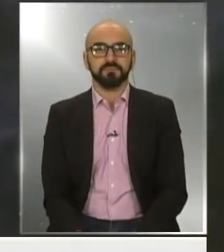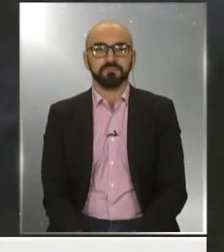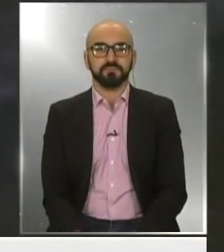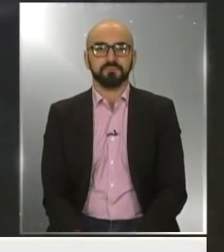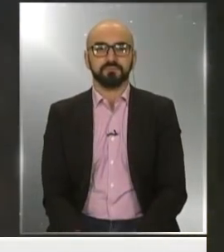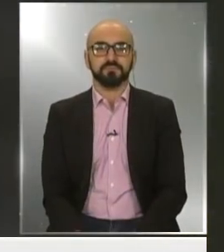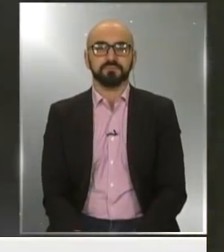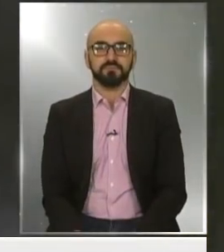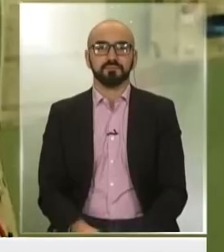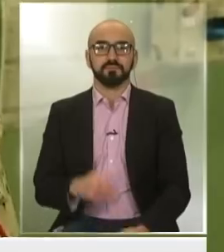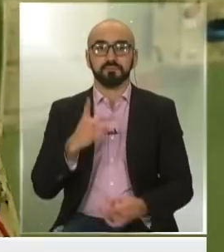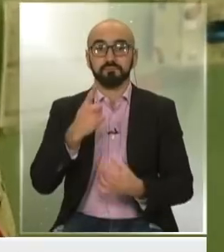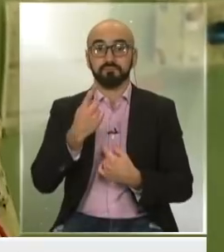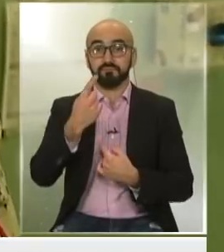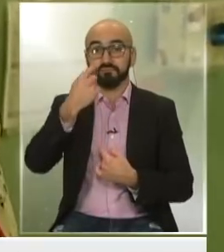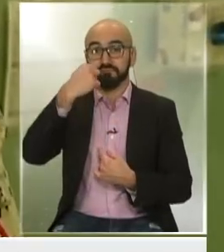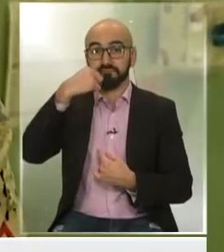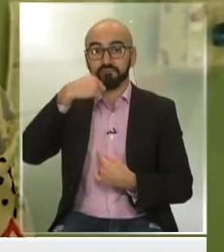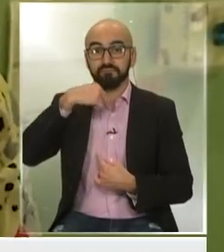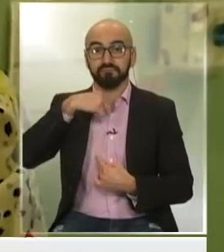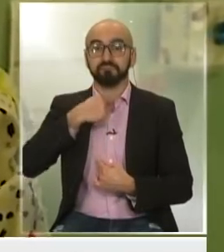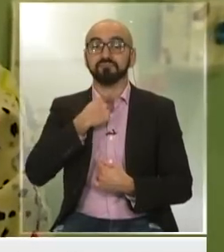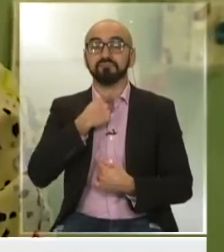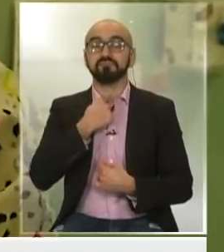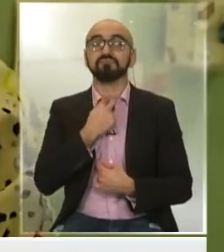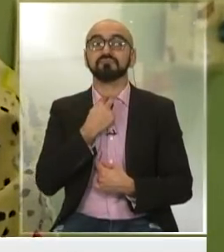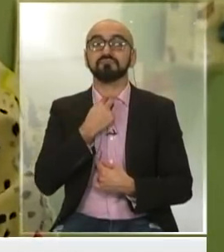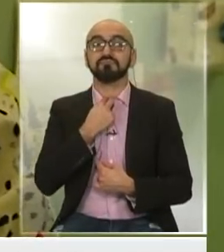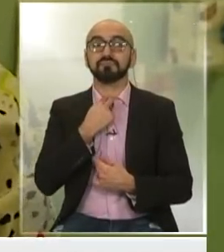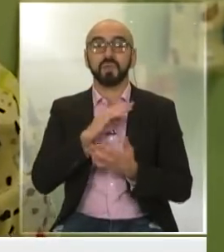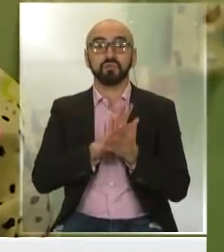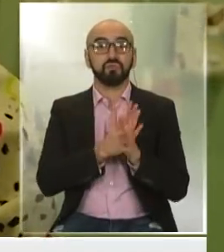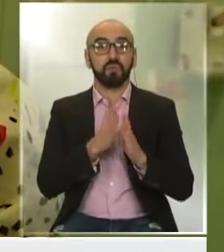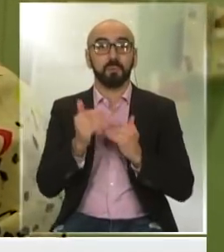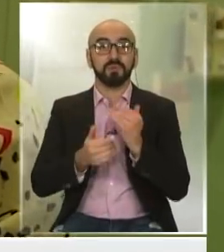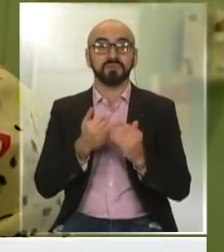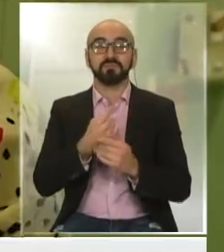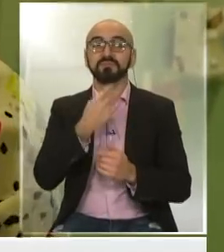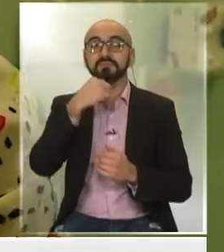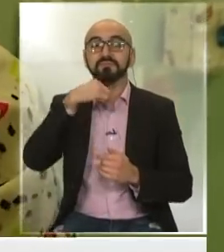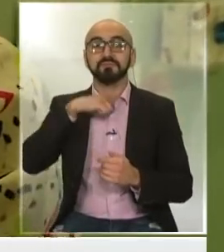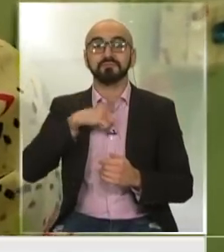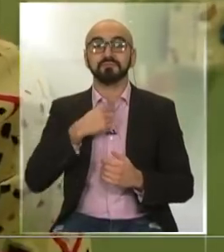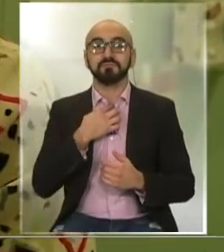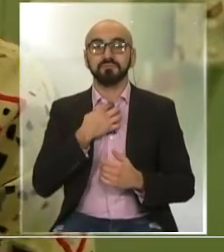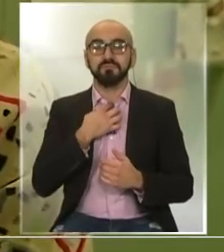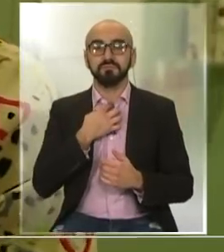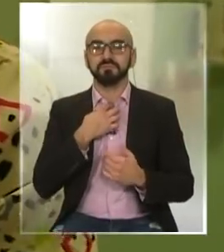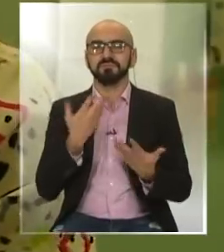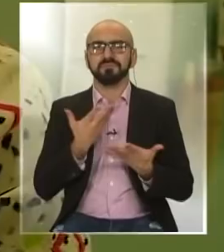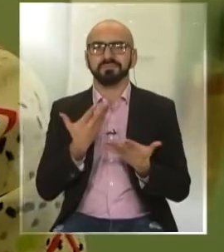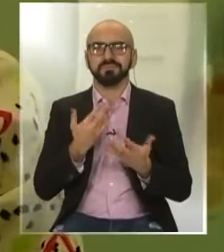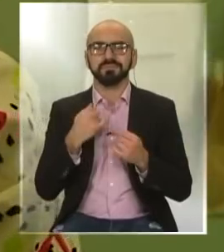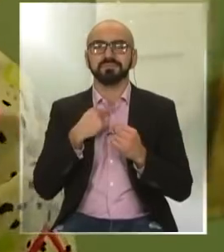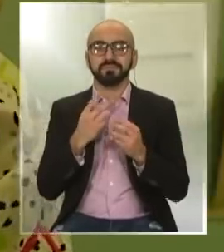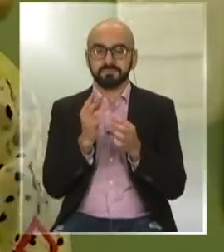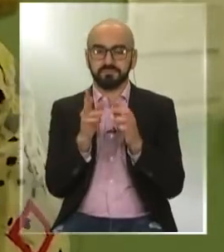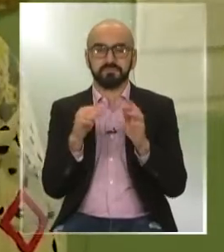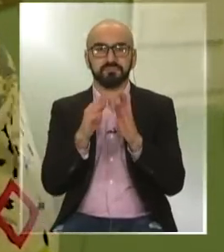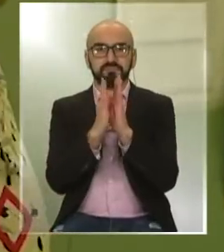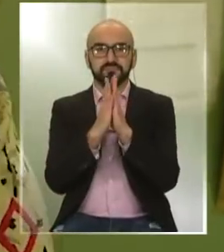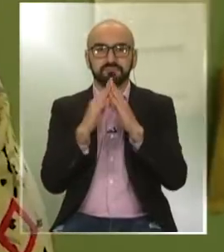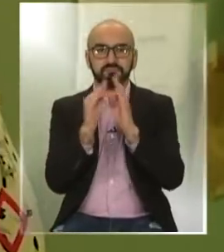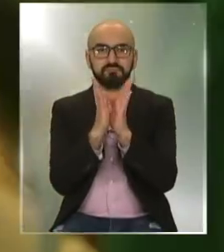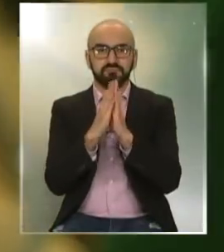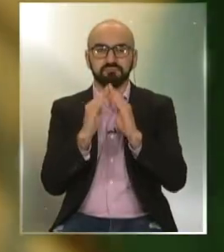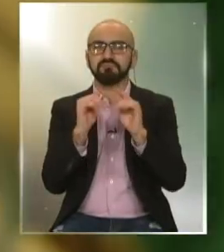Al estar el tubo ahí entre las cuerdas vocales durante todo el proceso de ventilación mecánica, hace que estas cuerdas a veces